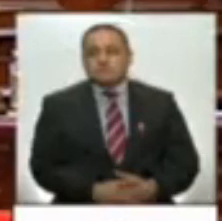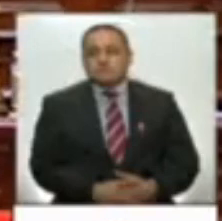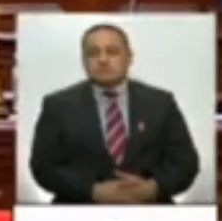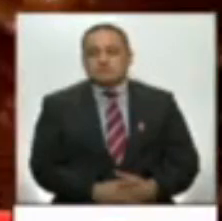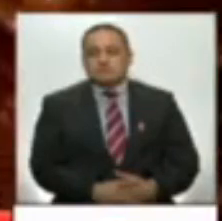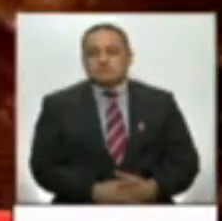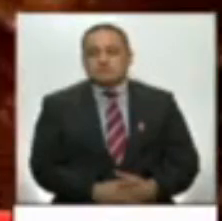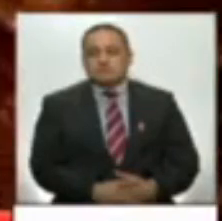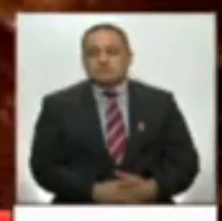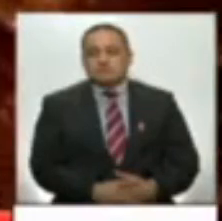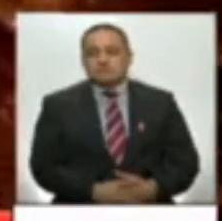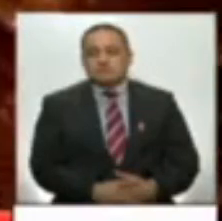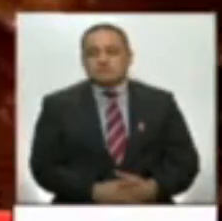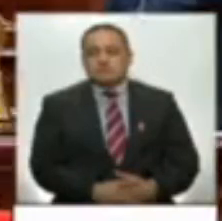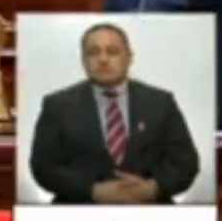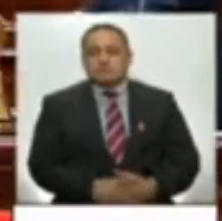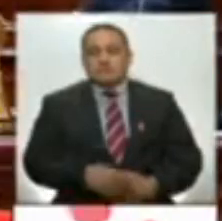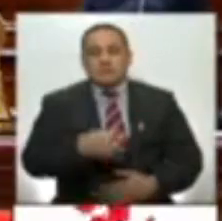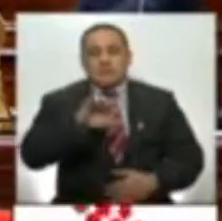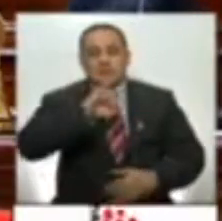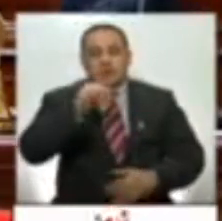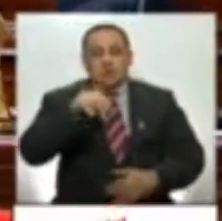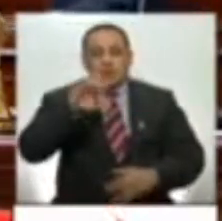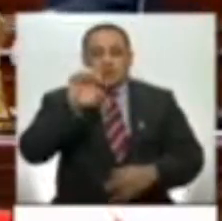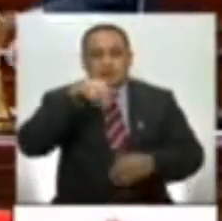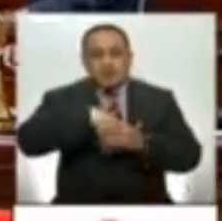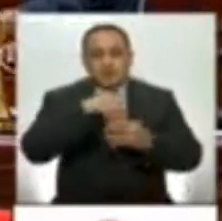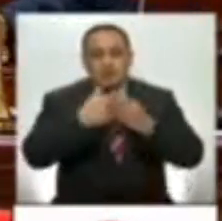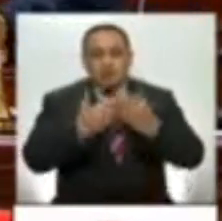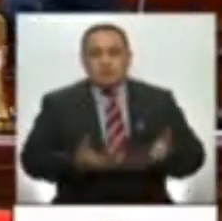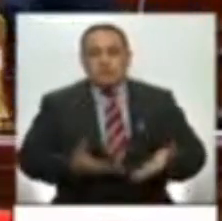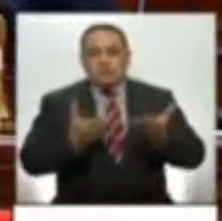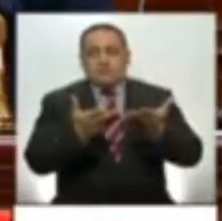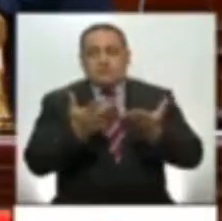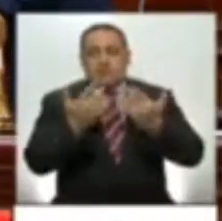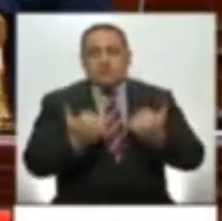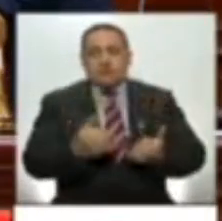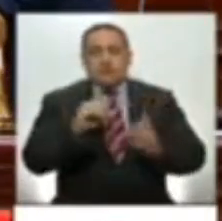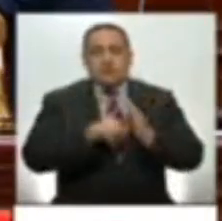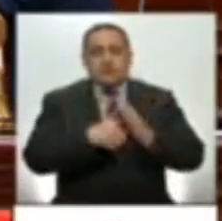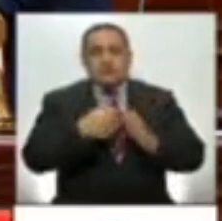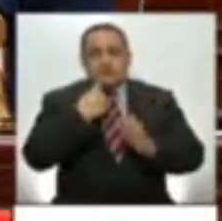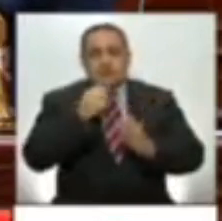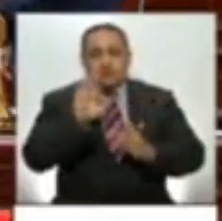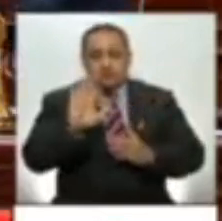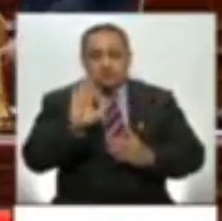Jurado Nacional de Elecciones, credencial otorgada a Jenny Luz López Morales, DNI